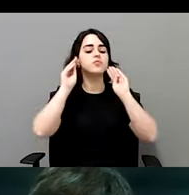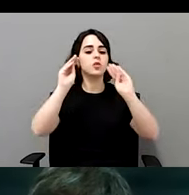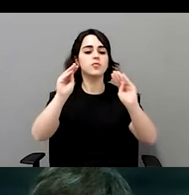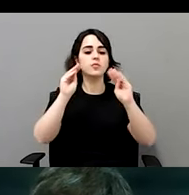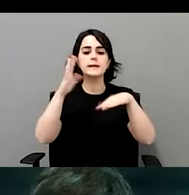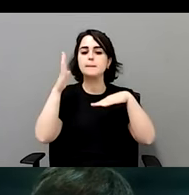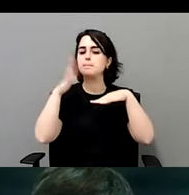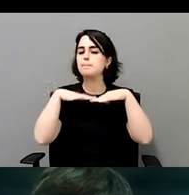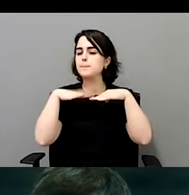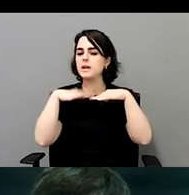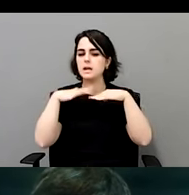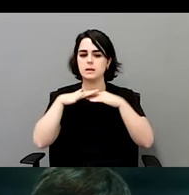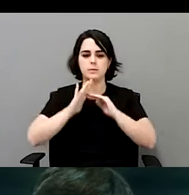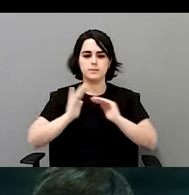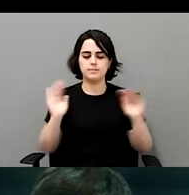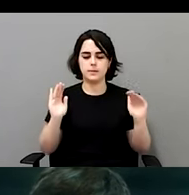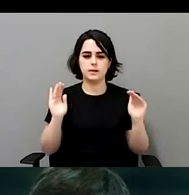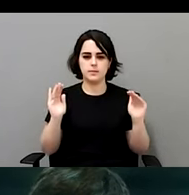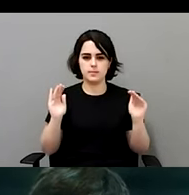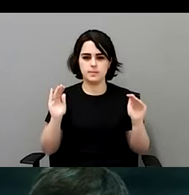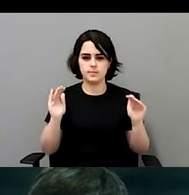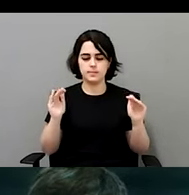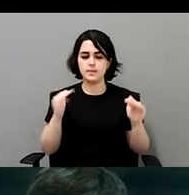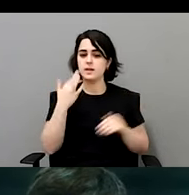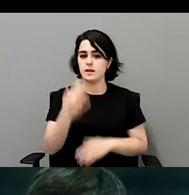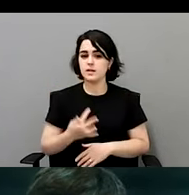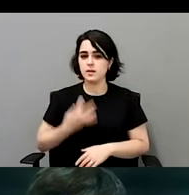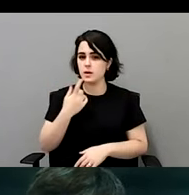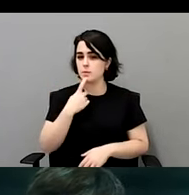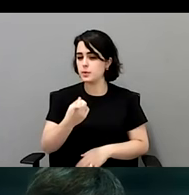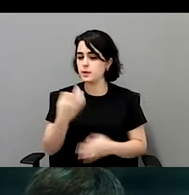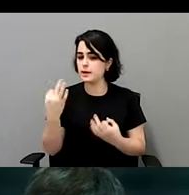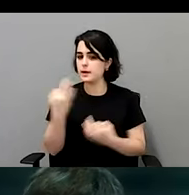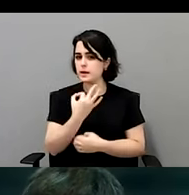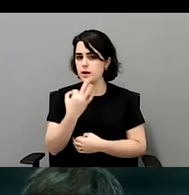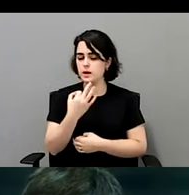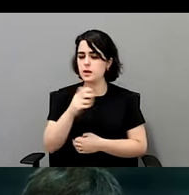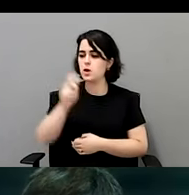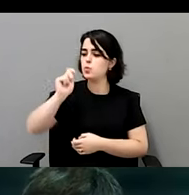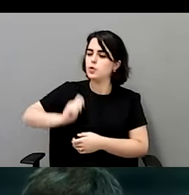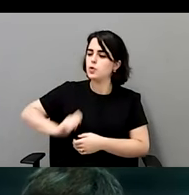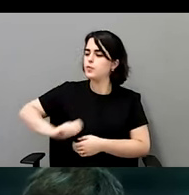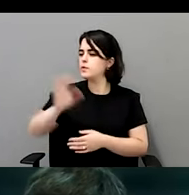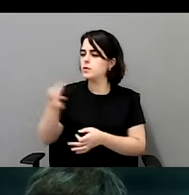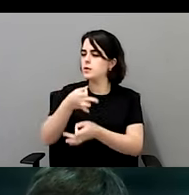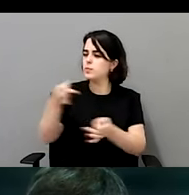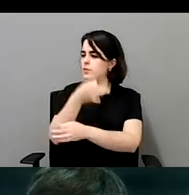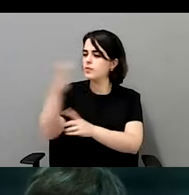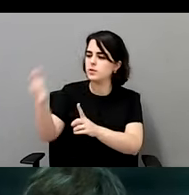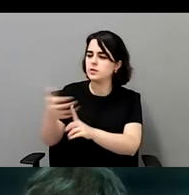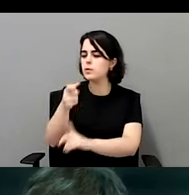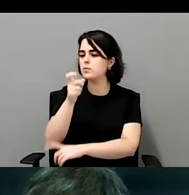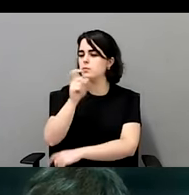mínima. Y eso dificulta a la hora de encontrar ese profesional adecuado